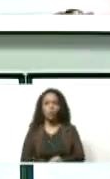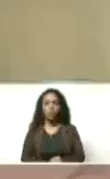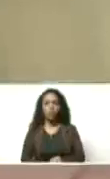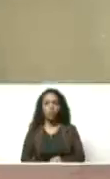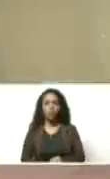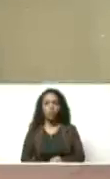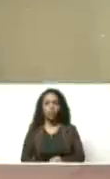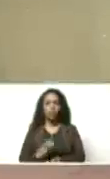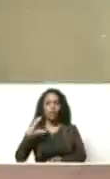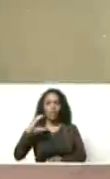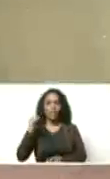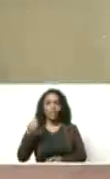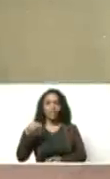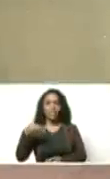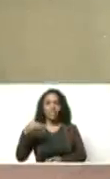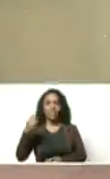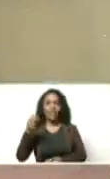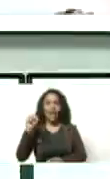Changuey.